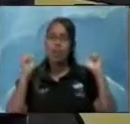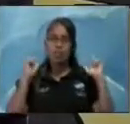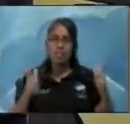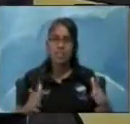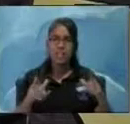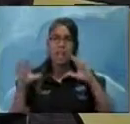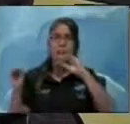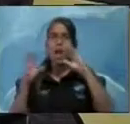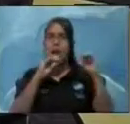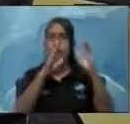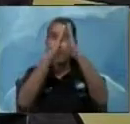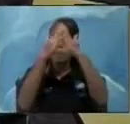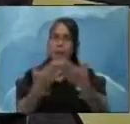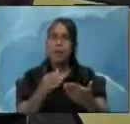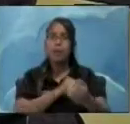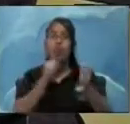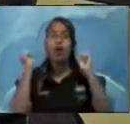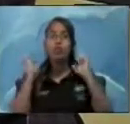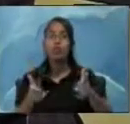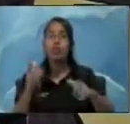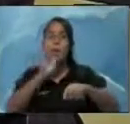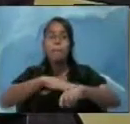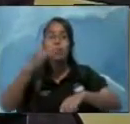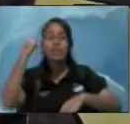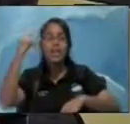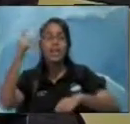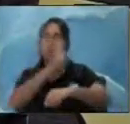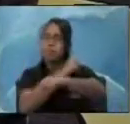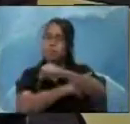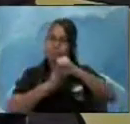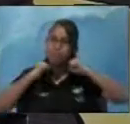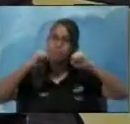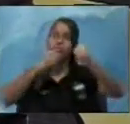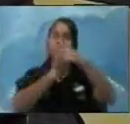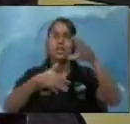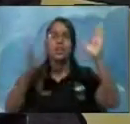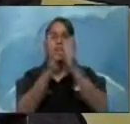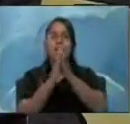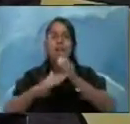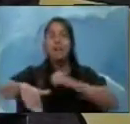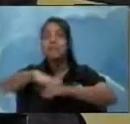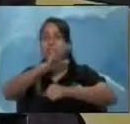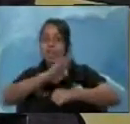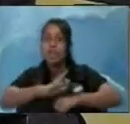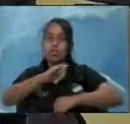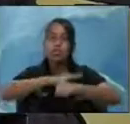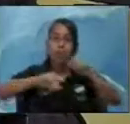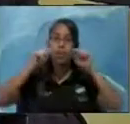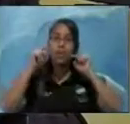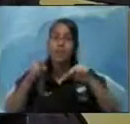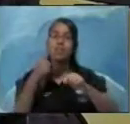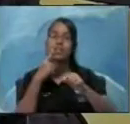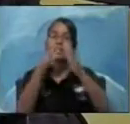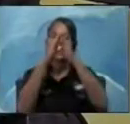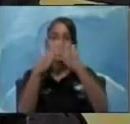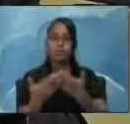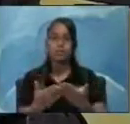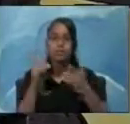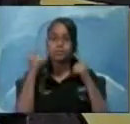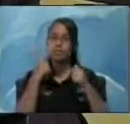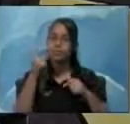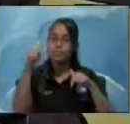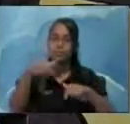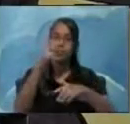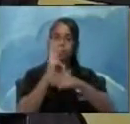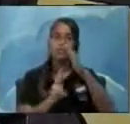habla la palabra con autoridad porque sabe que El poder del espíritu santo está sobre él y dice la Biblia dice este versículo